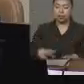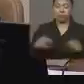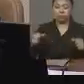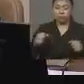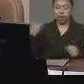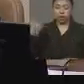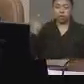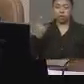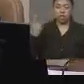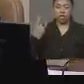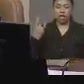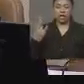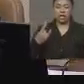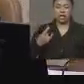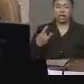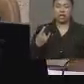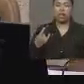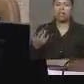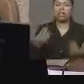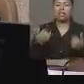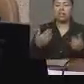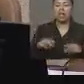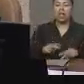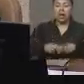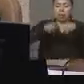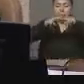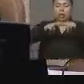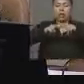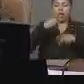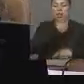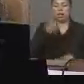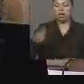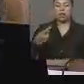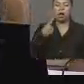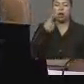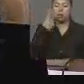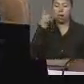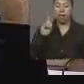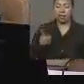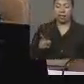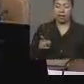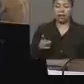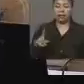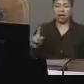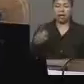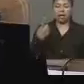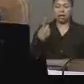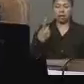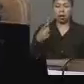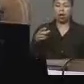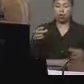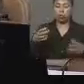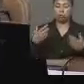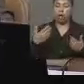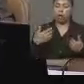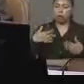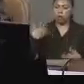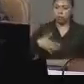universidades que considere la necesidad de crecimiento de cada una de estas. Este es un elemento